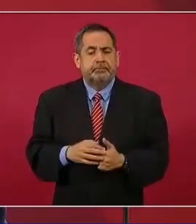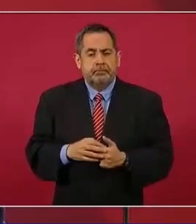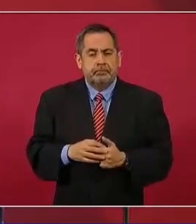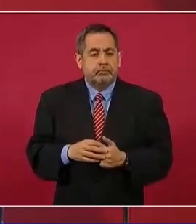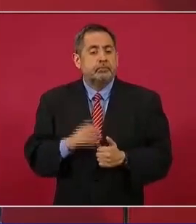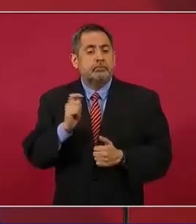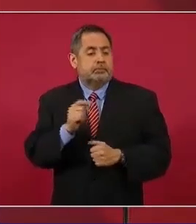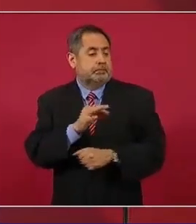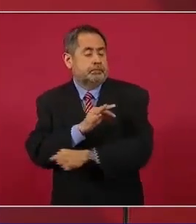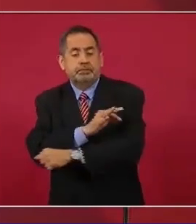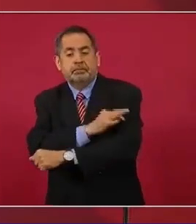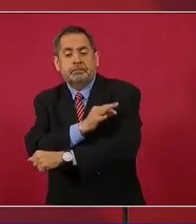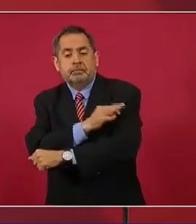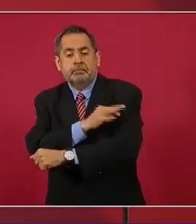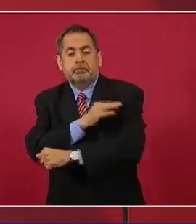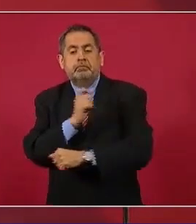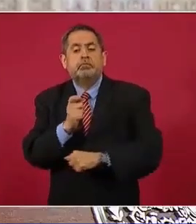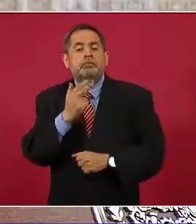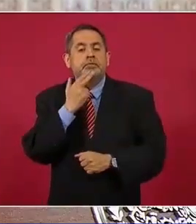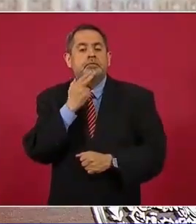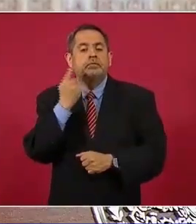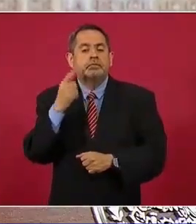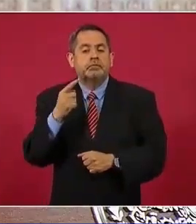que la vacuna se utilice